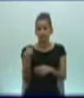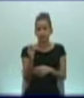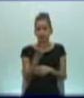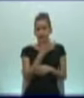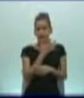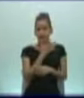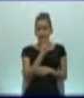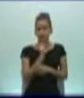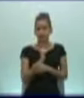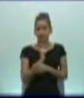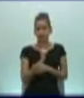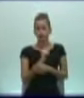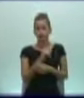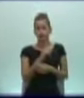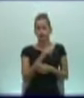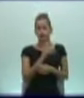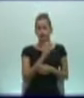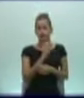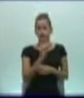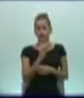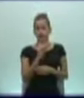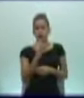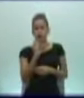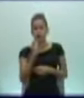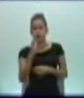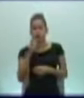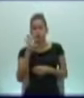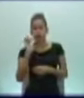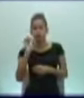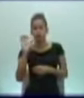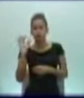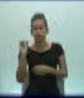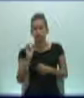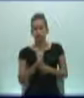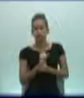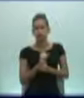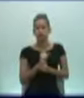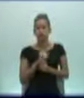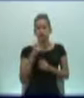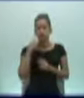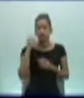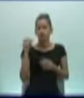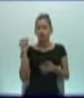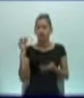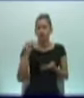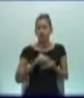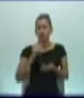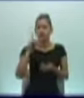100 de 400 lo planteamos como una fracción